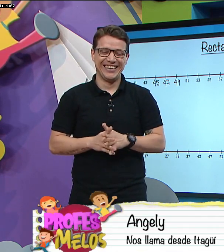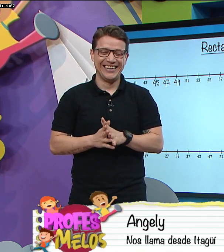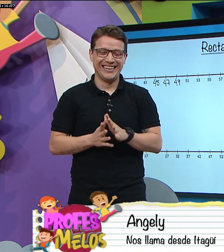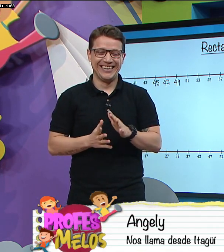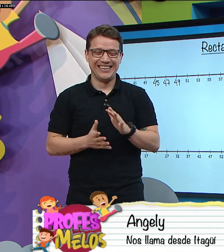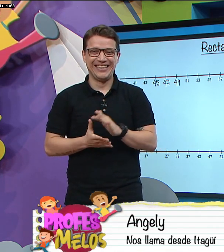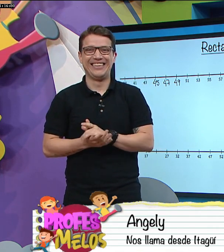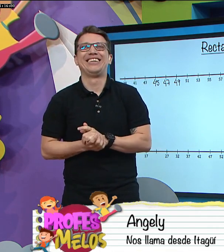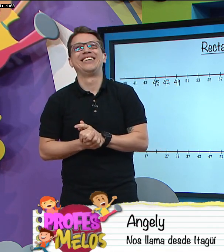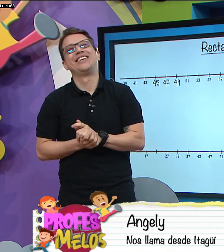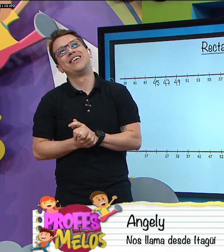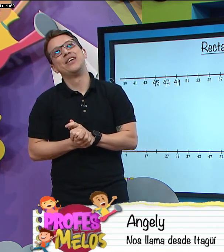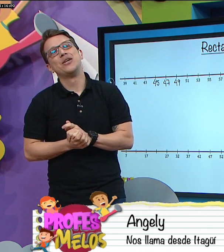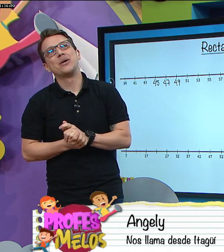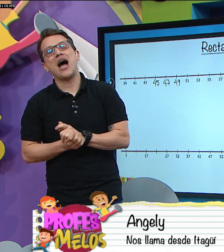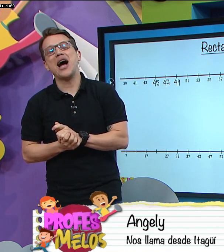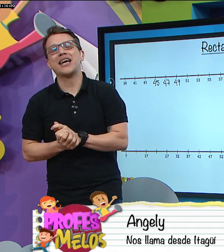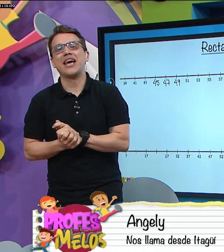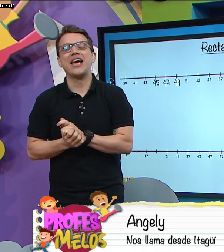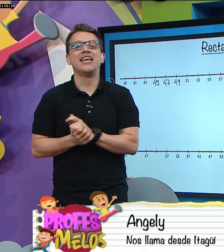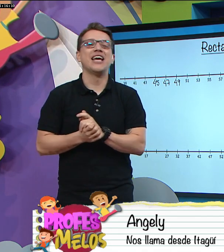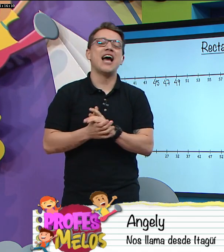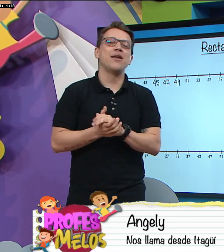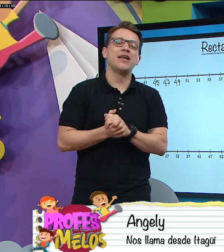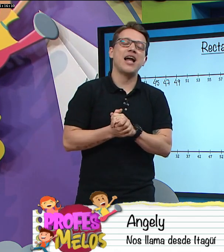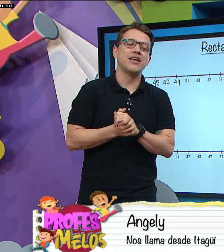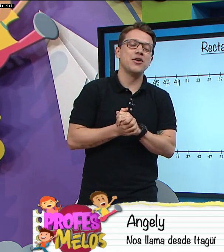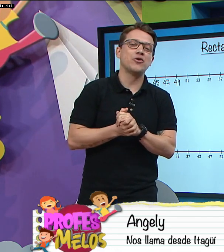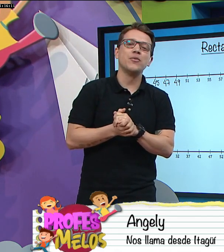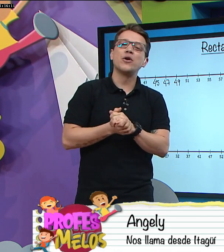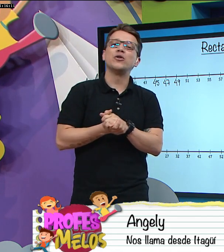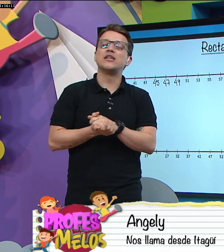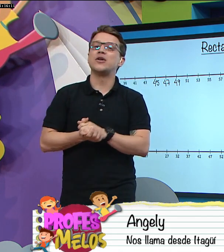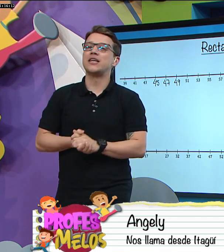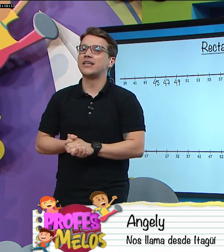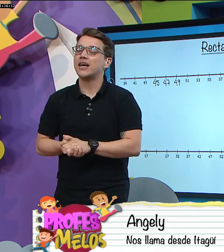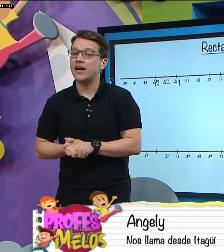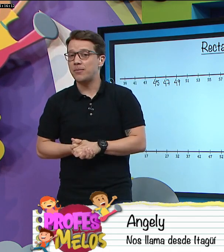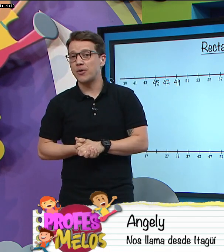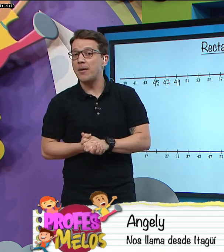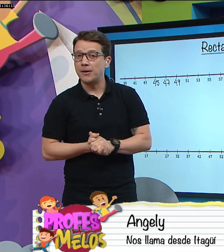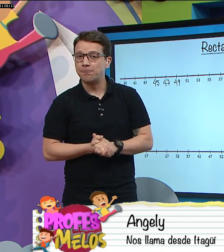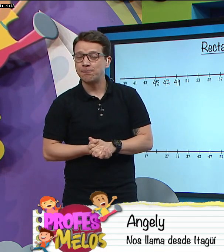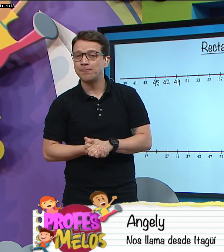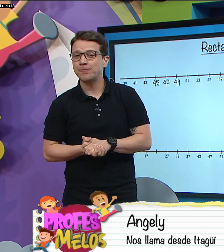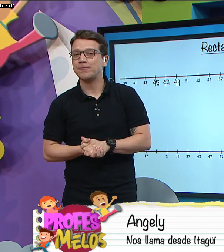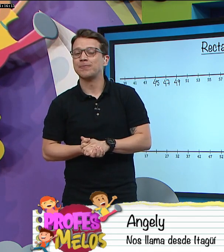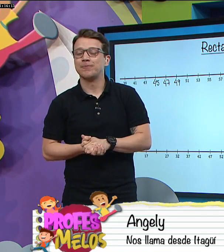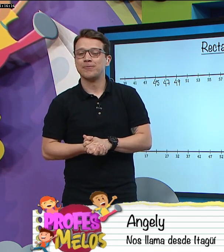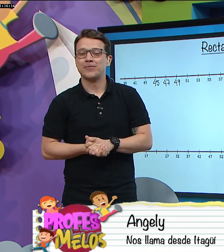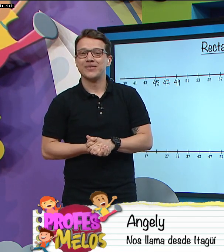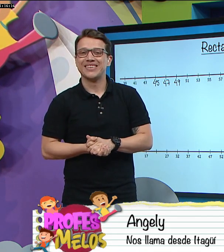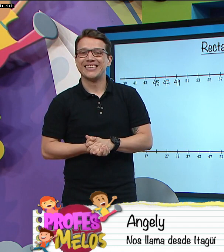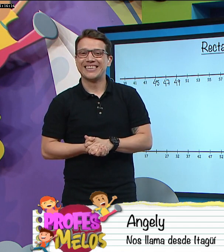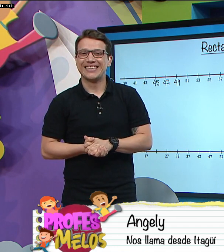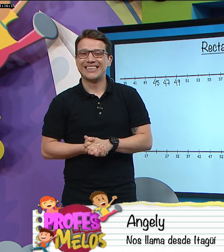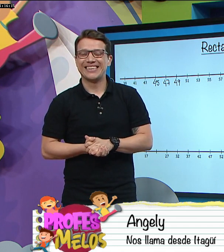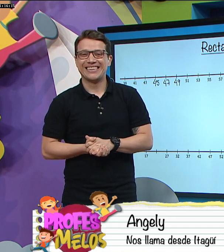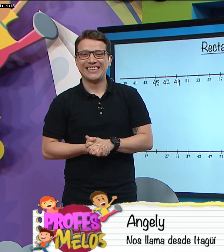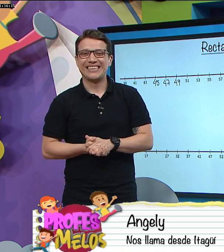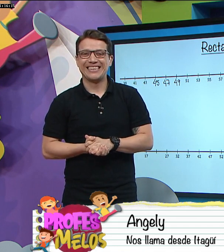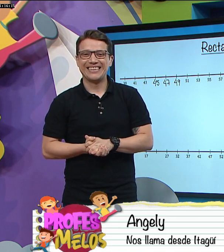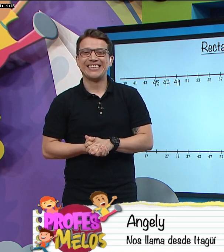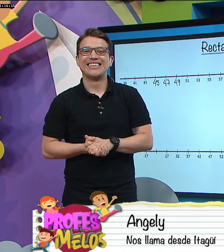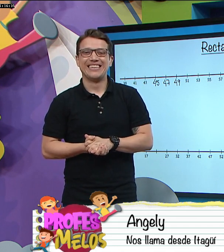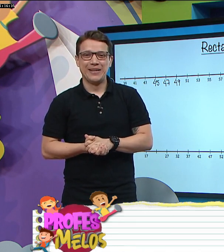honor llamarte por primera vez. Ah, qué genial. Mira Angeli, yo estoy muy contento de tenerte acá en el programa. Yo también estoy contenta, yo